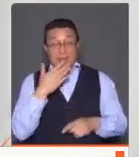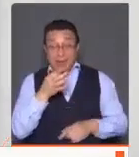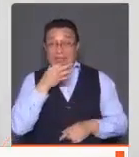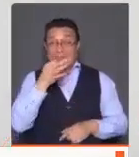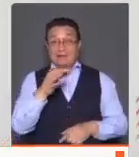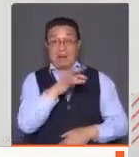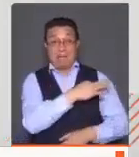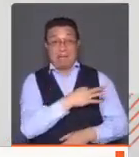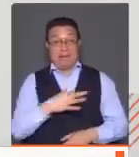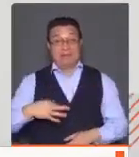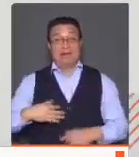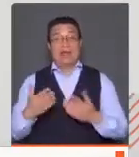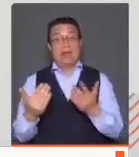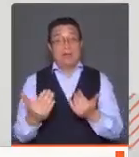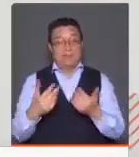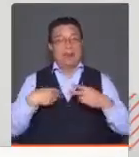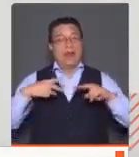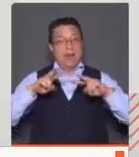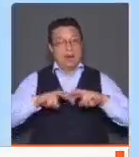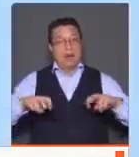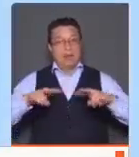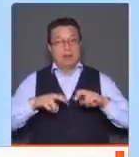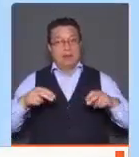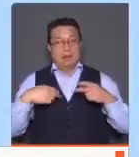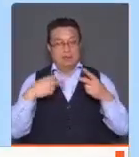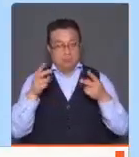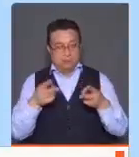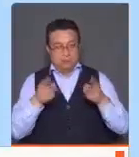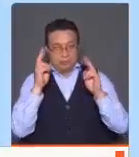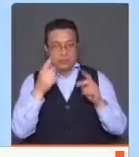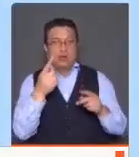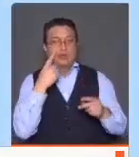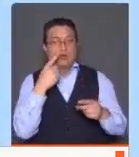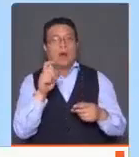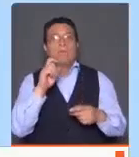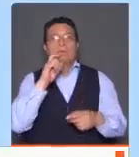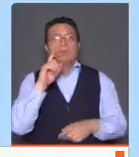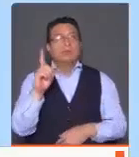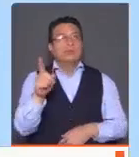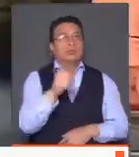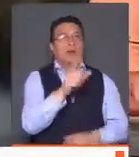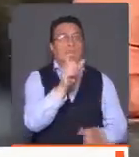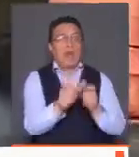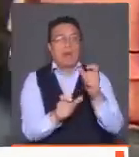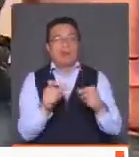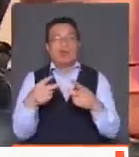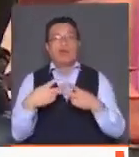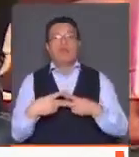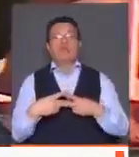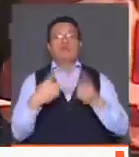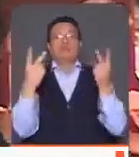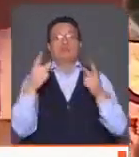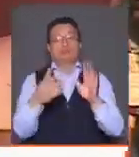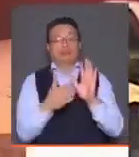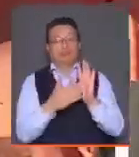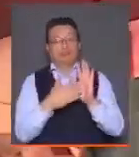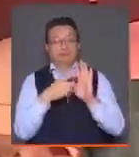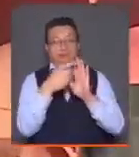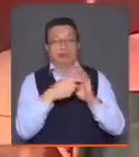ministra están a la espera de la investigación que permitirá conocer el paradero de aquellas personas que publicaron este enigmático